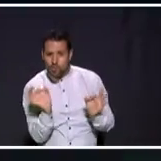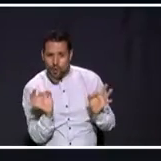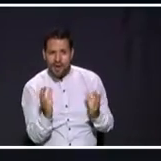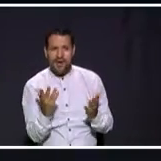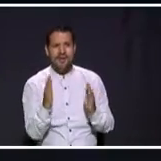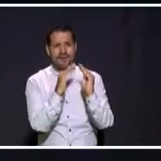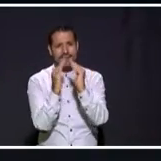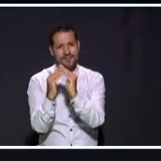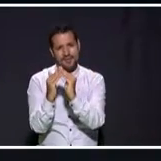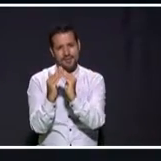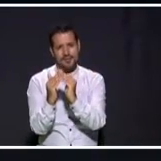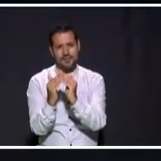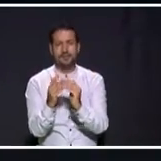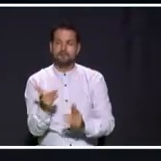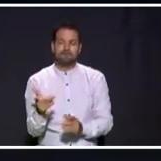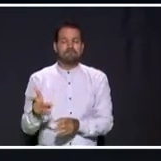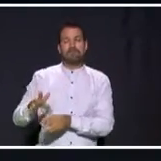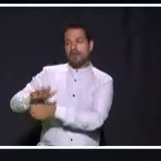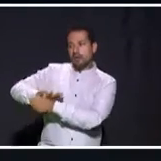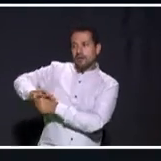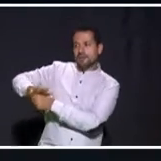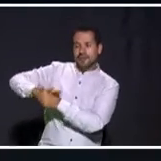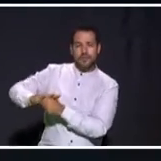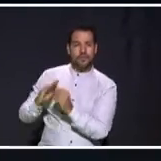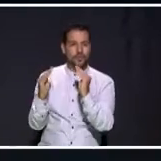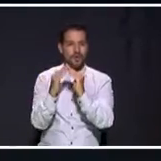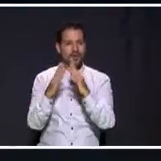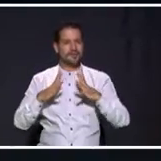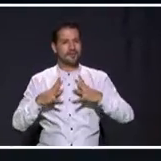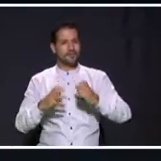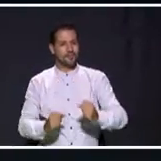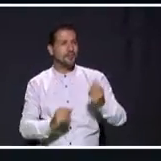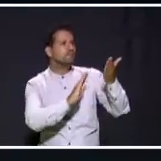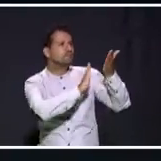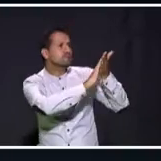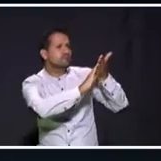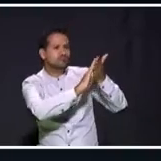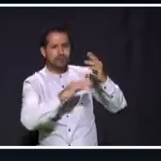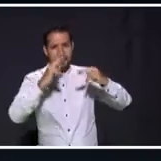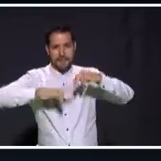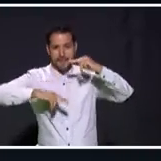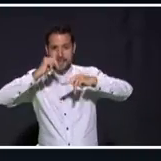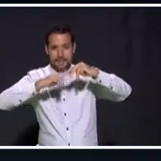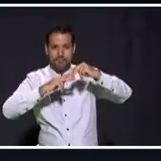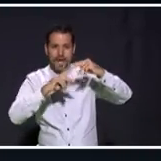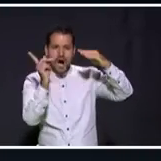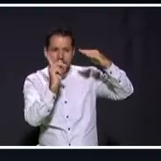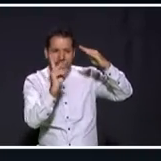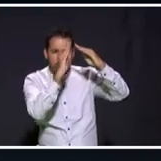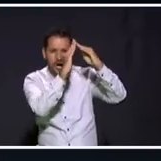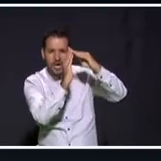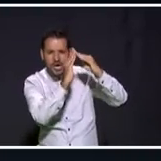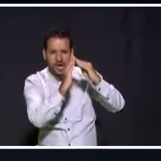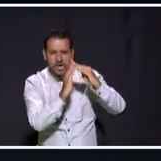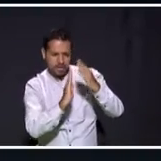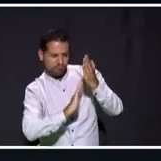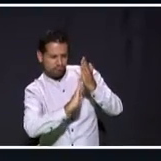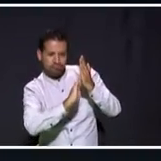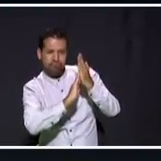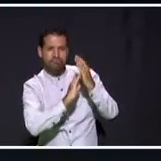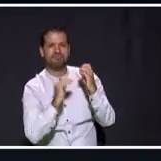solamente esa situación de que no tengan casa digna vamos a ser mejoramientos de vivienda vamos a gestionar con los recursos y los programas